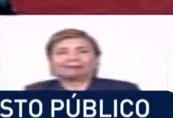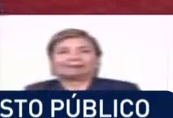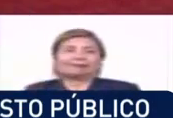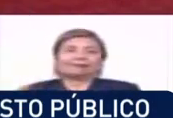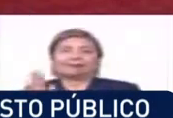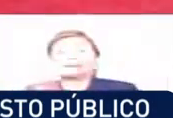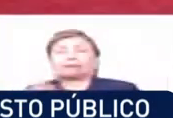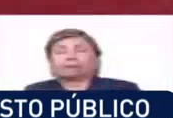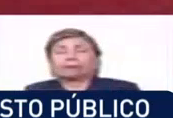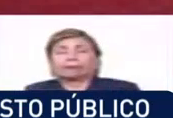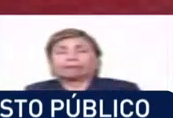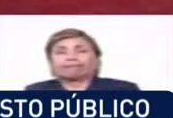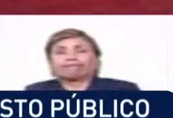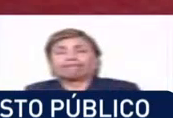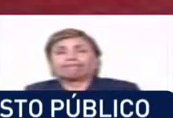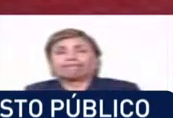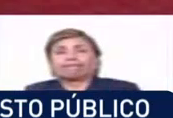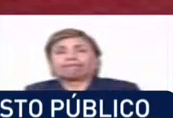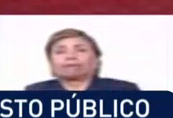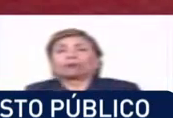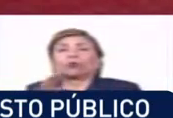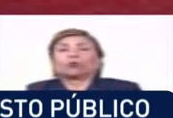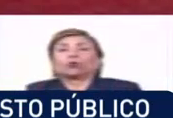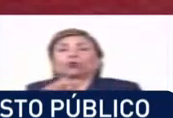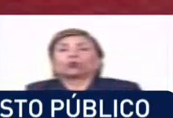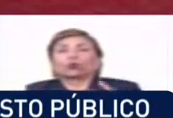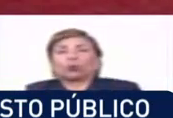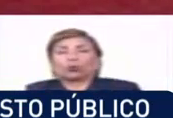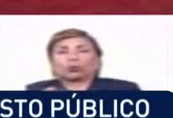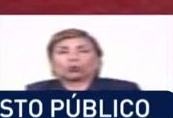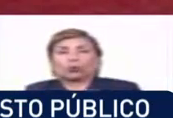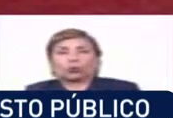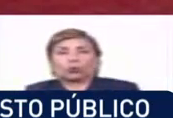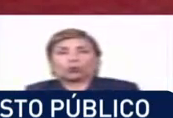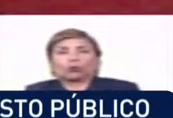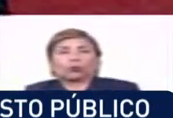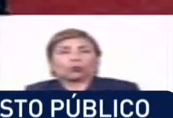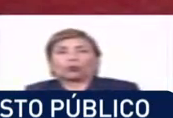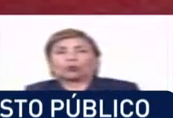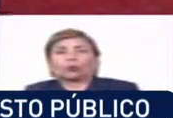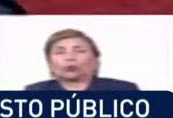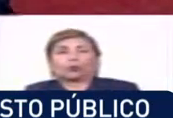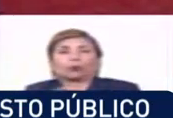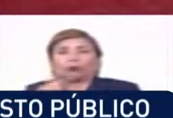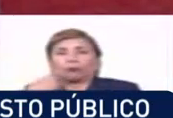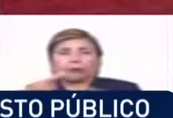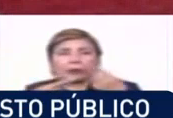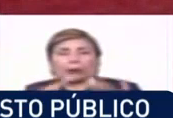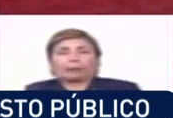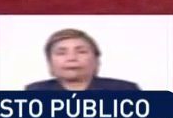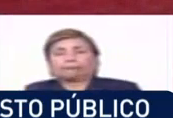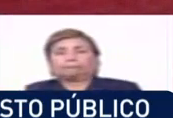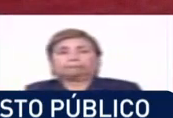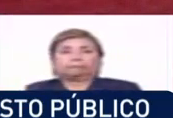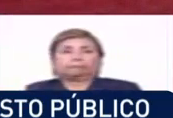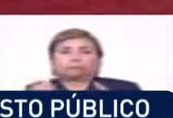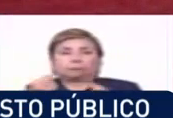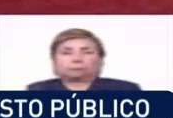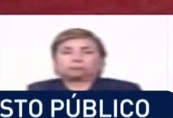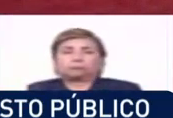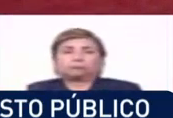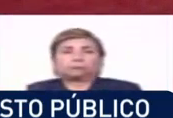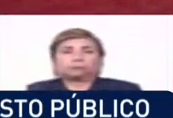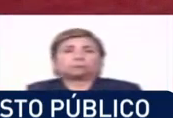representación nacional y del país. Sobre el presupuesto del Congreso de la República, nosotros hemos expresado en un debate la posición del